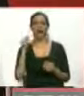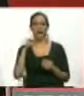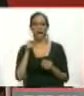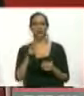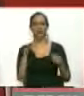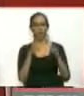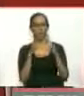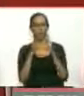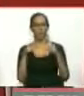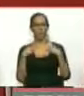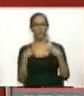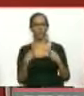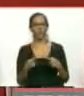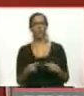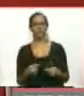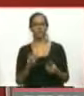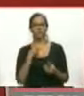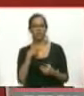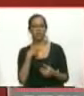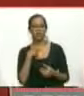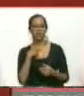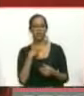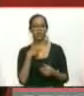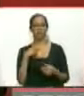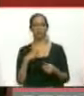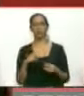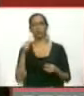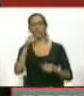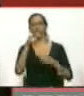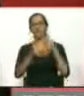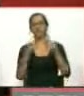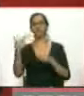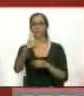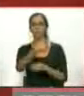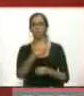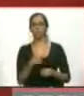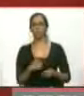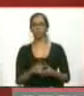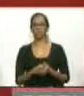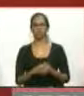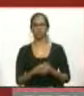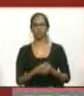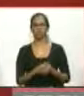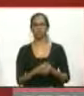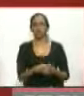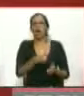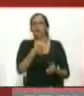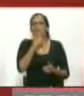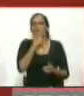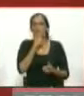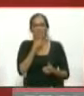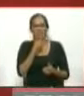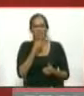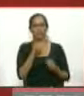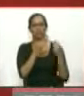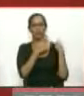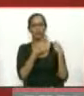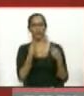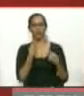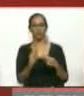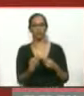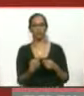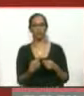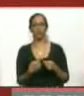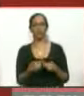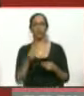sectores populares que se están viendo graves con la delincuencia que la nación de ustedes se va a poner fácil y mejor con solo como decir